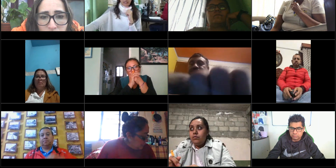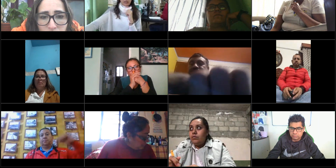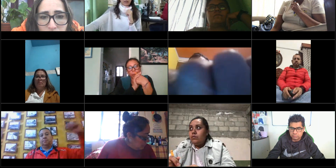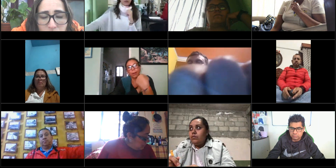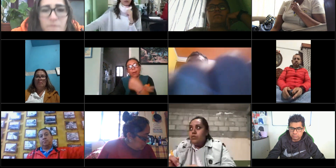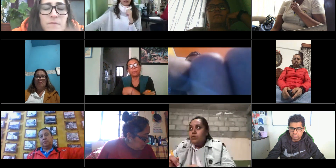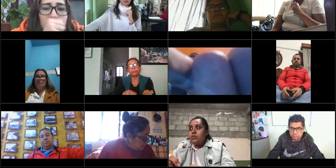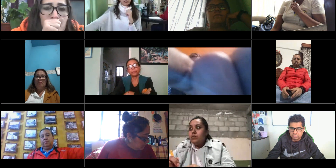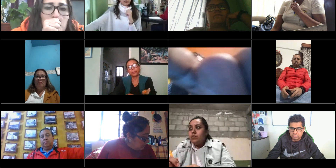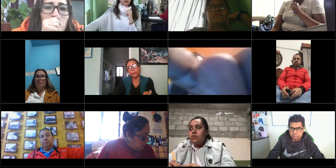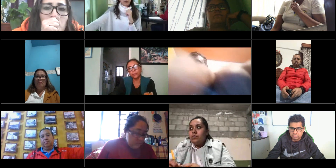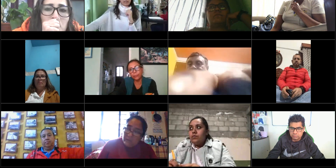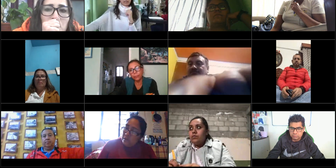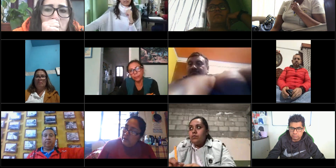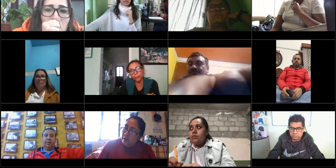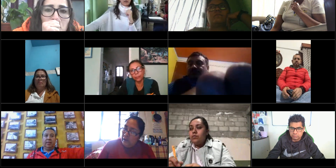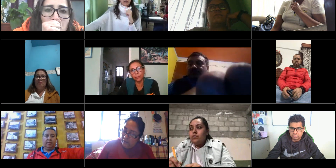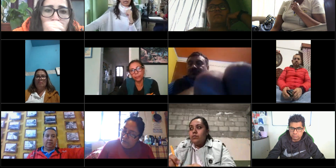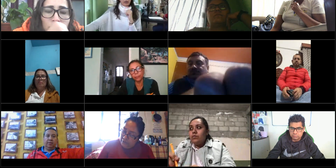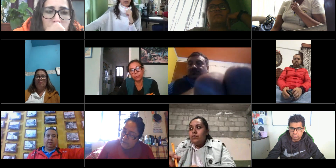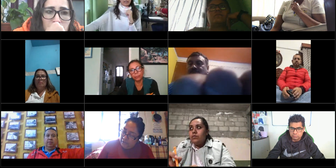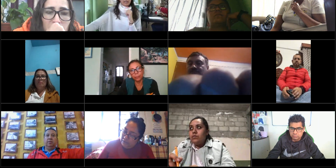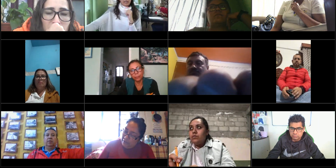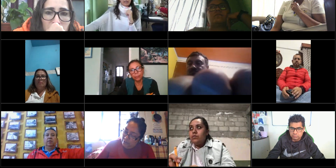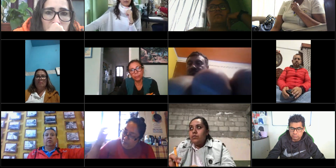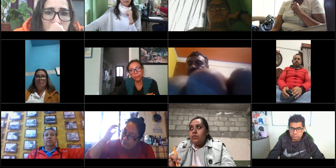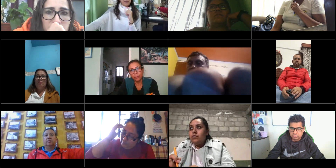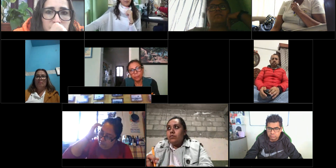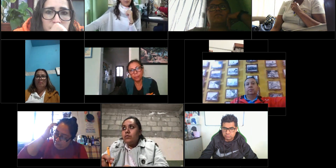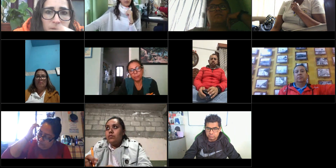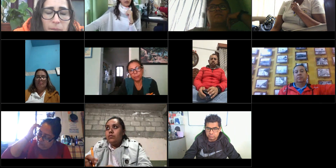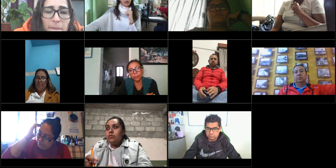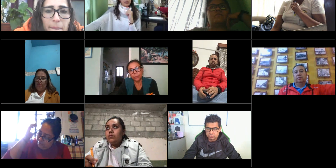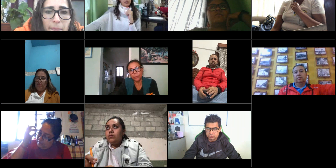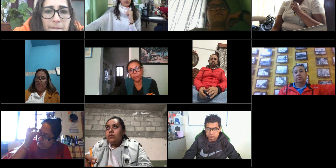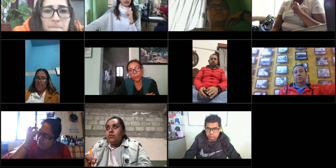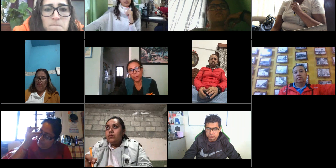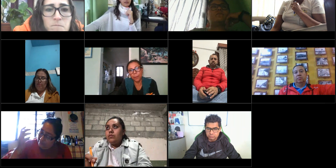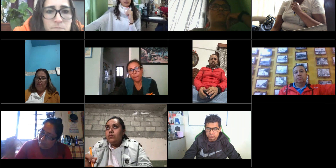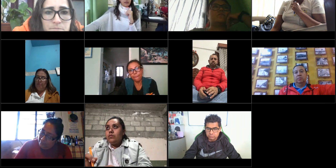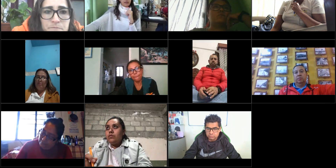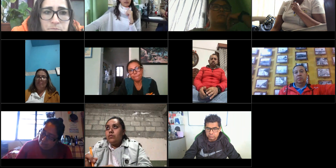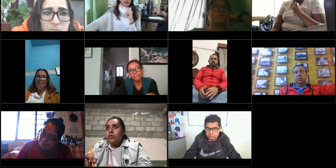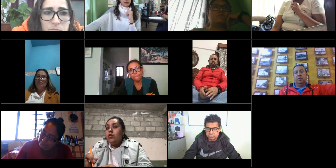y por eso trabajamos de forma distinta con la lengua de señas.